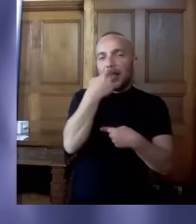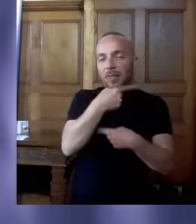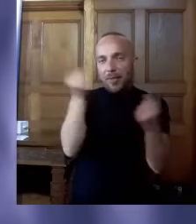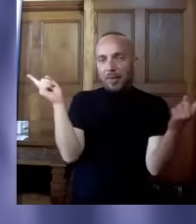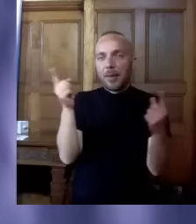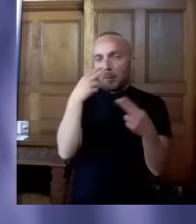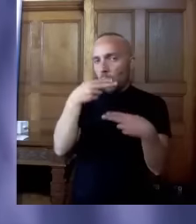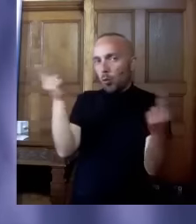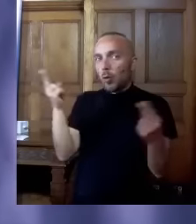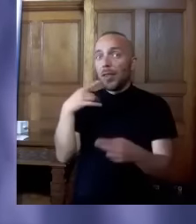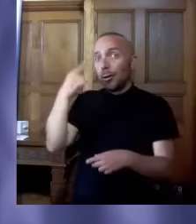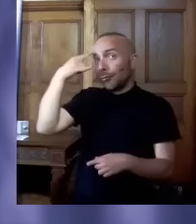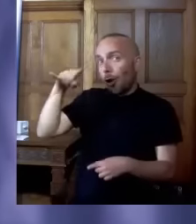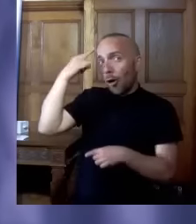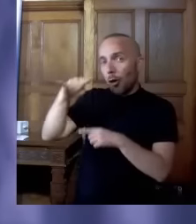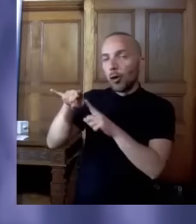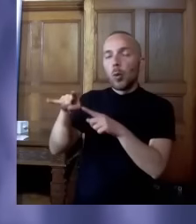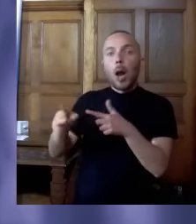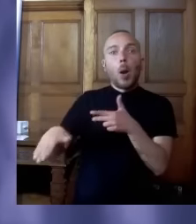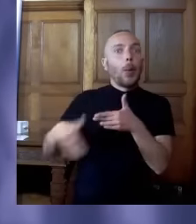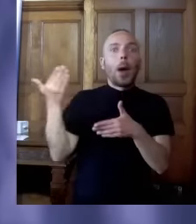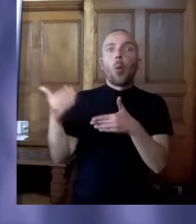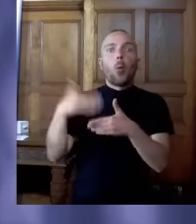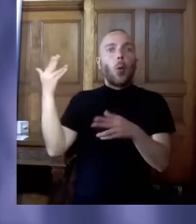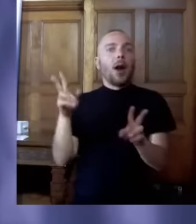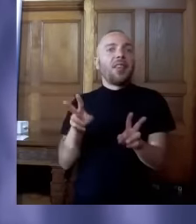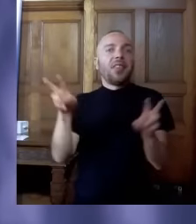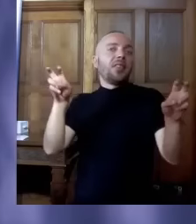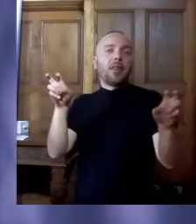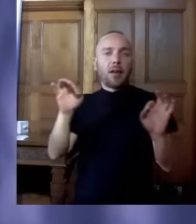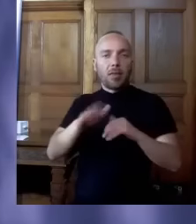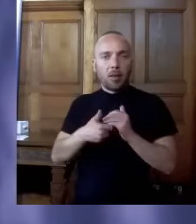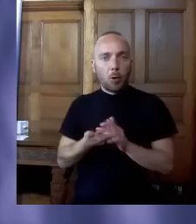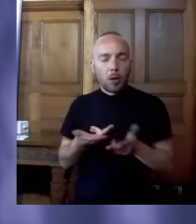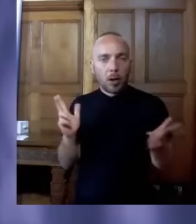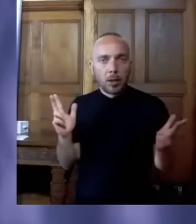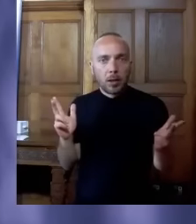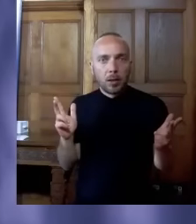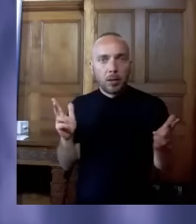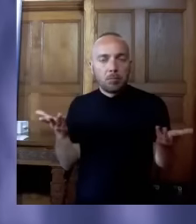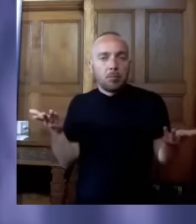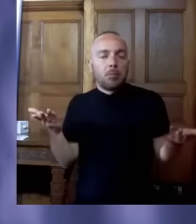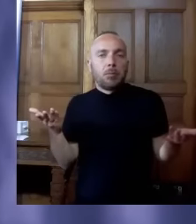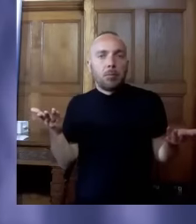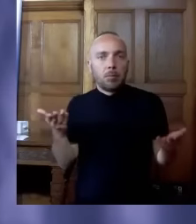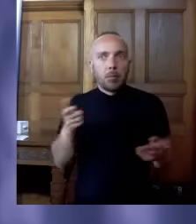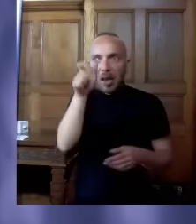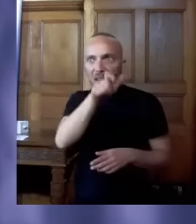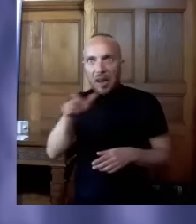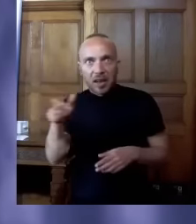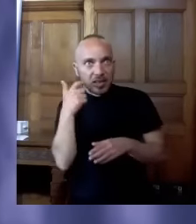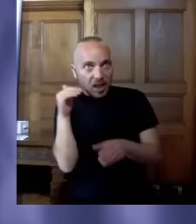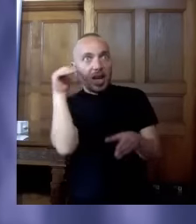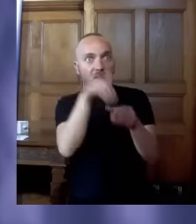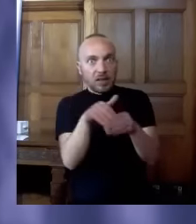los toros son la vanguardia democrática Y todavía hay gente y todavía hay gente que les va a